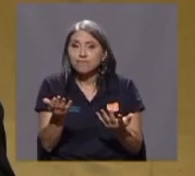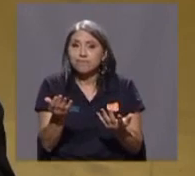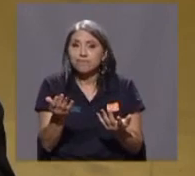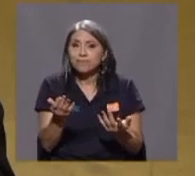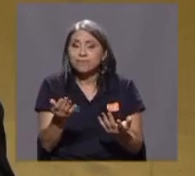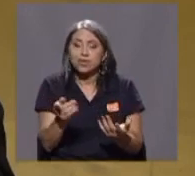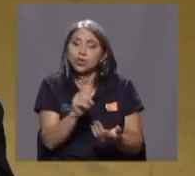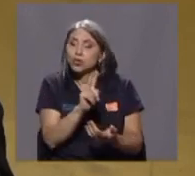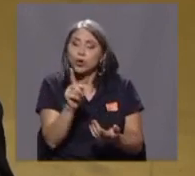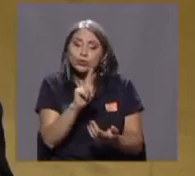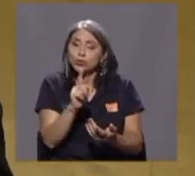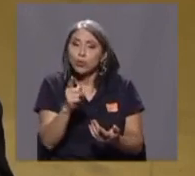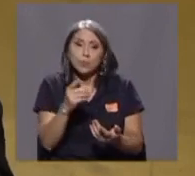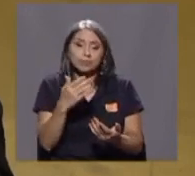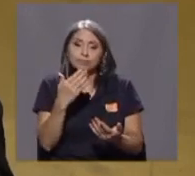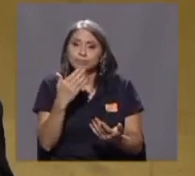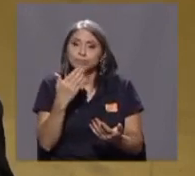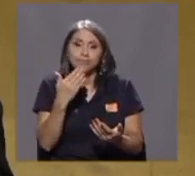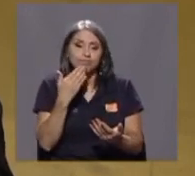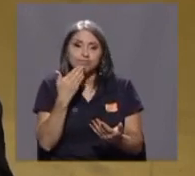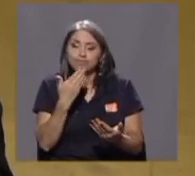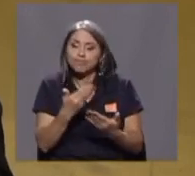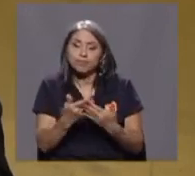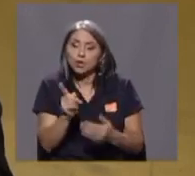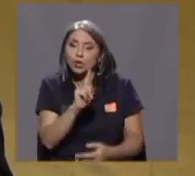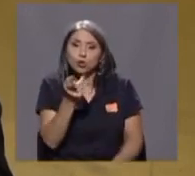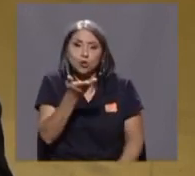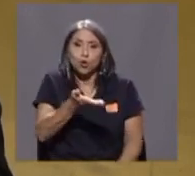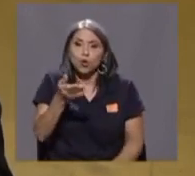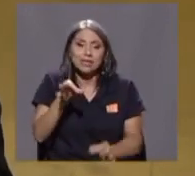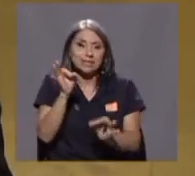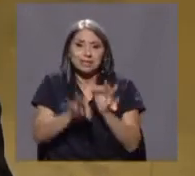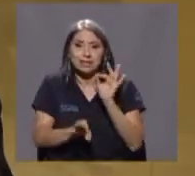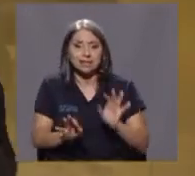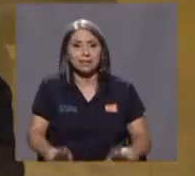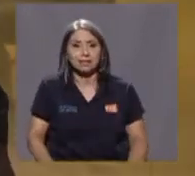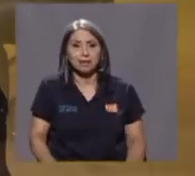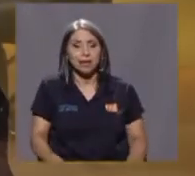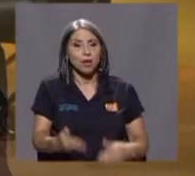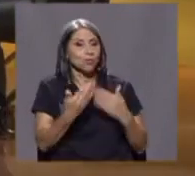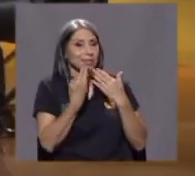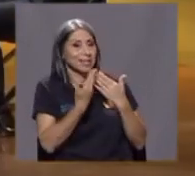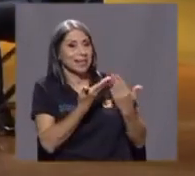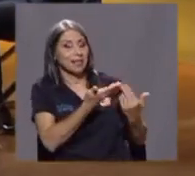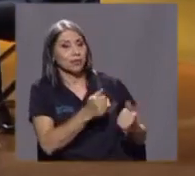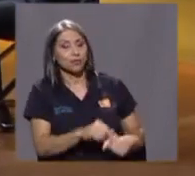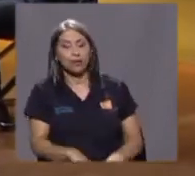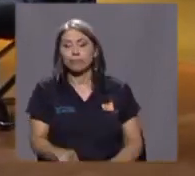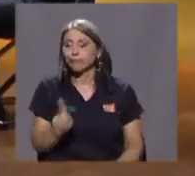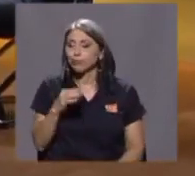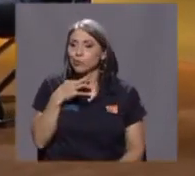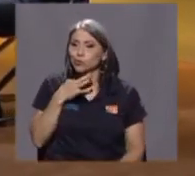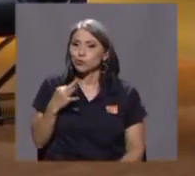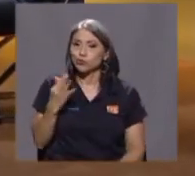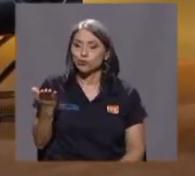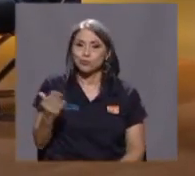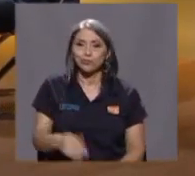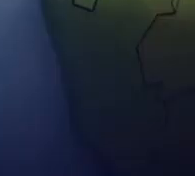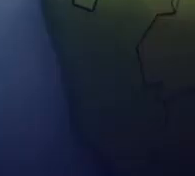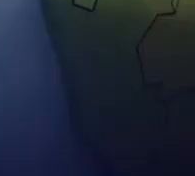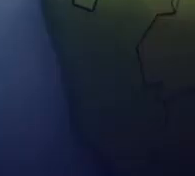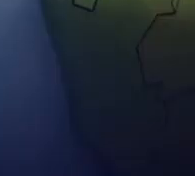en muchos casos no son cosas sencillas. Muchas gracias, don Rubén. Mucho gusto. A orden.